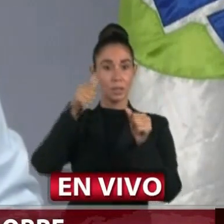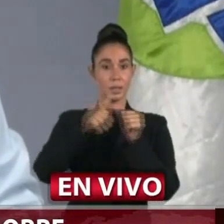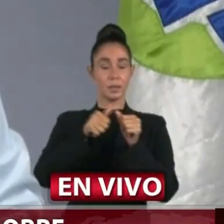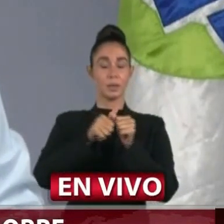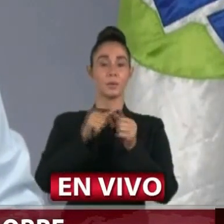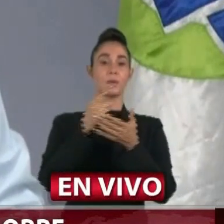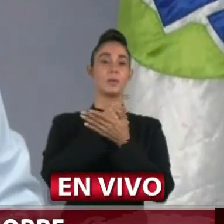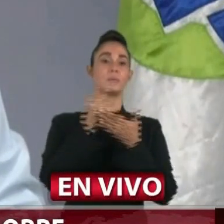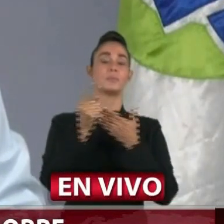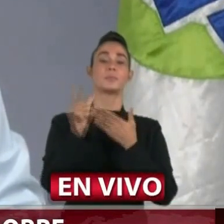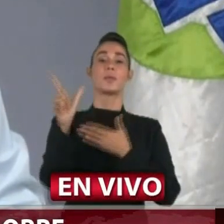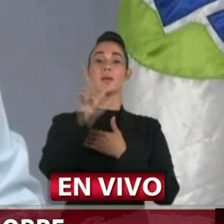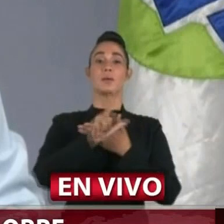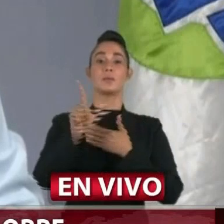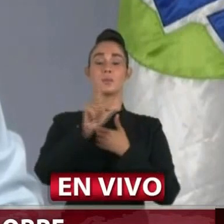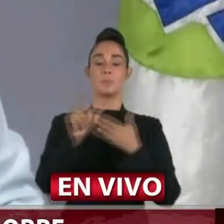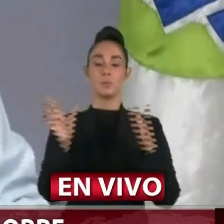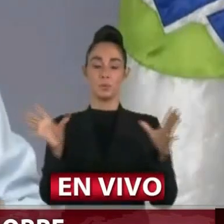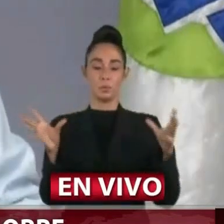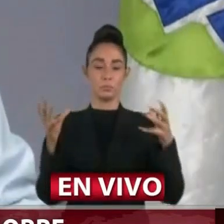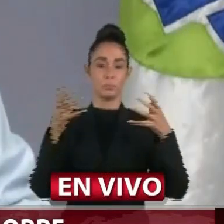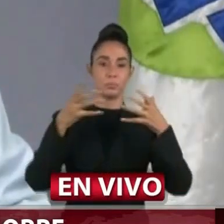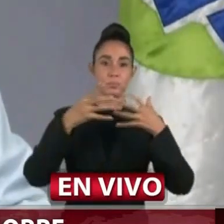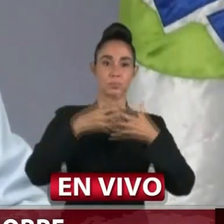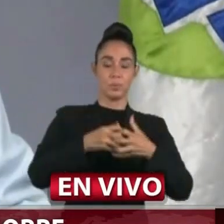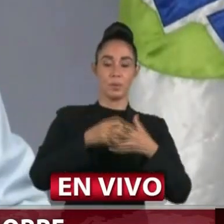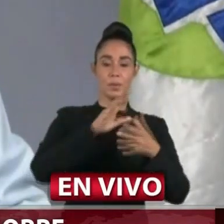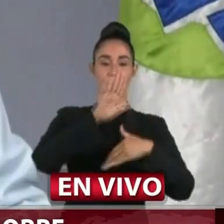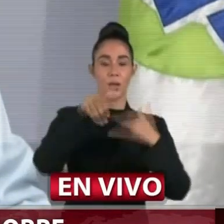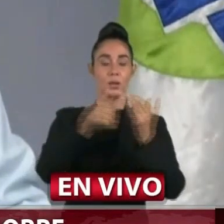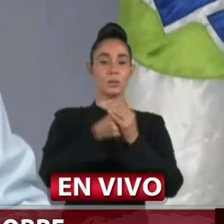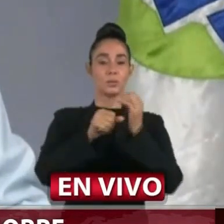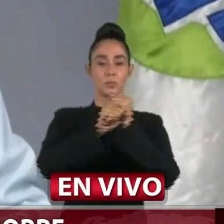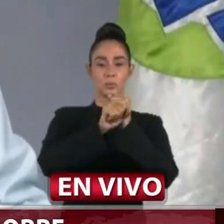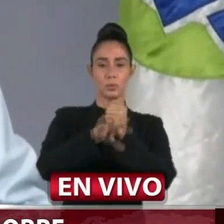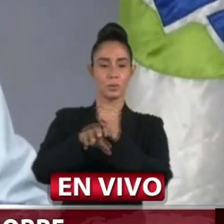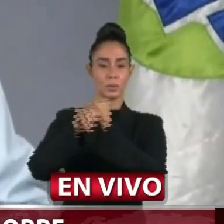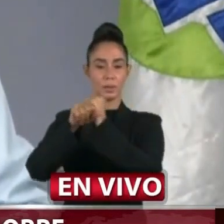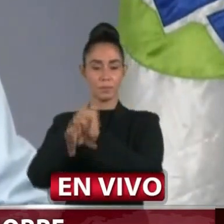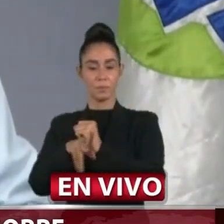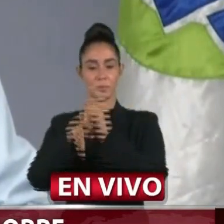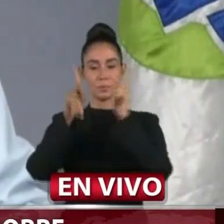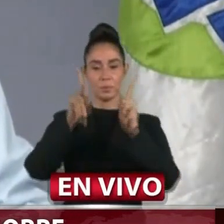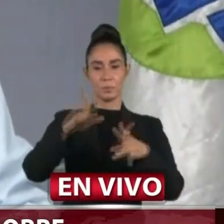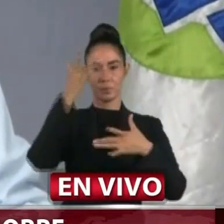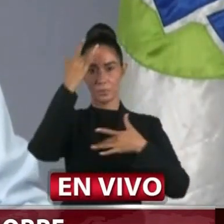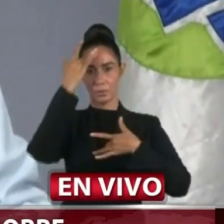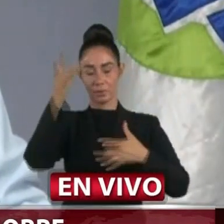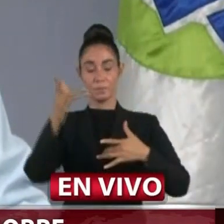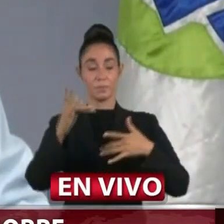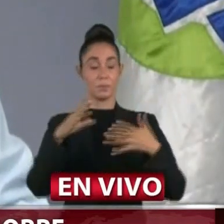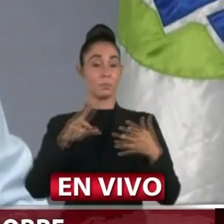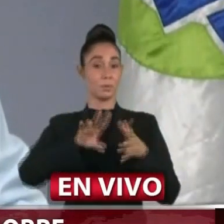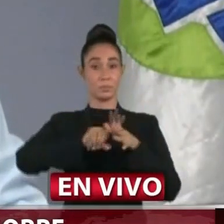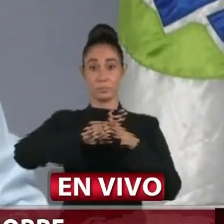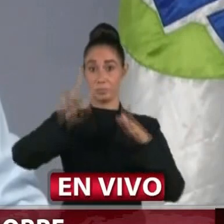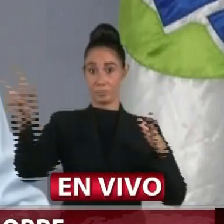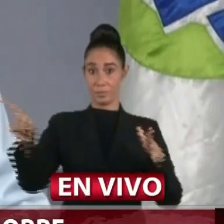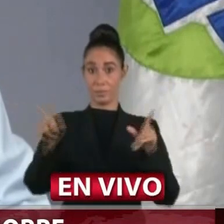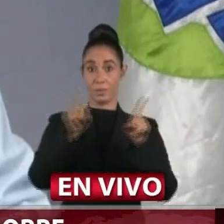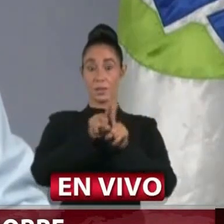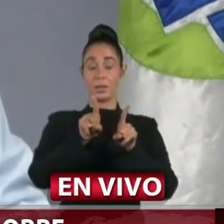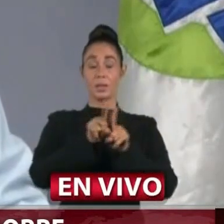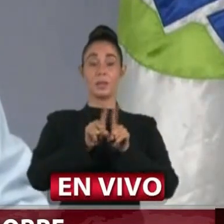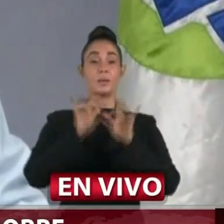se va a consolidar toda la data del de alta epidemiológica, así como el